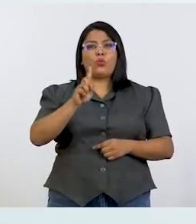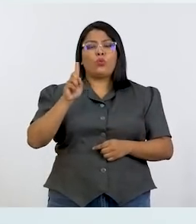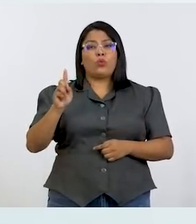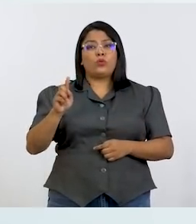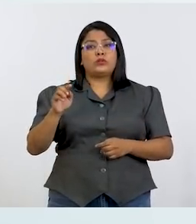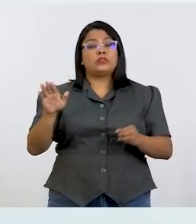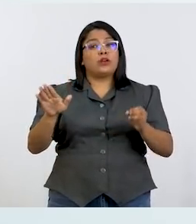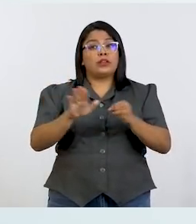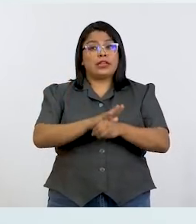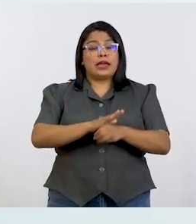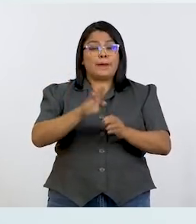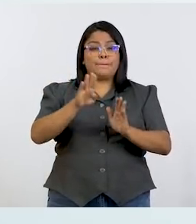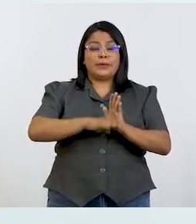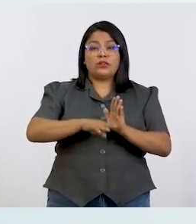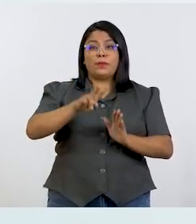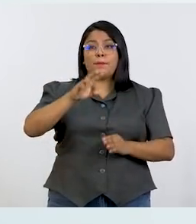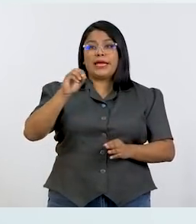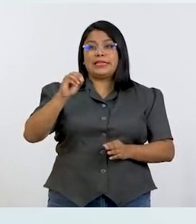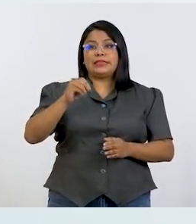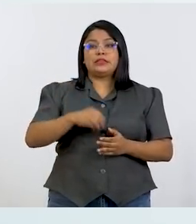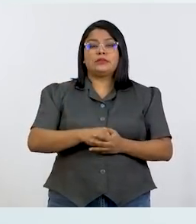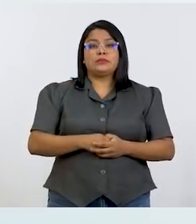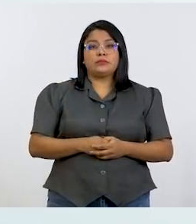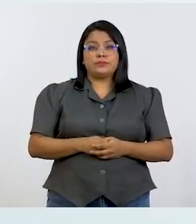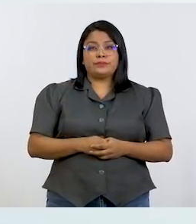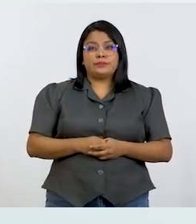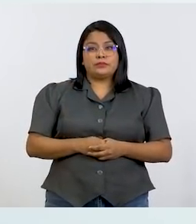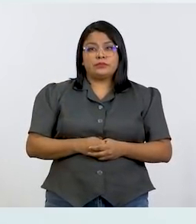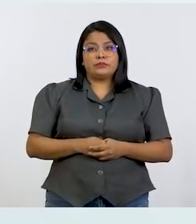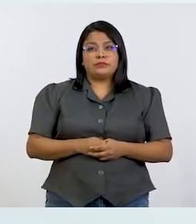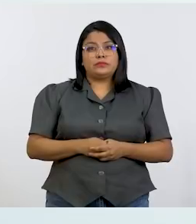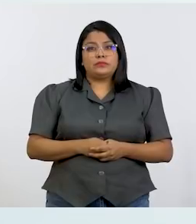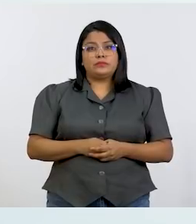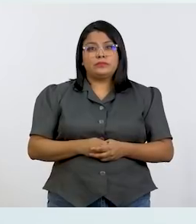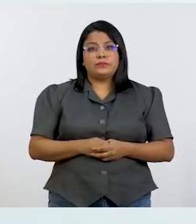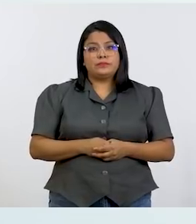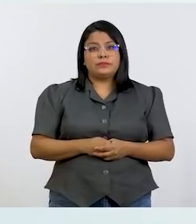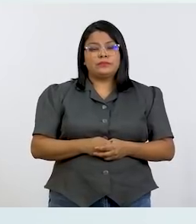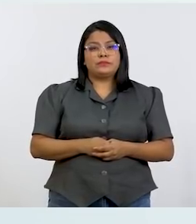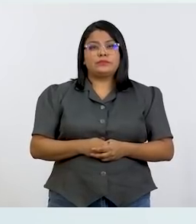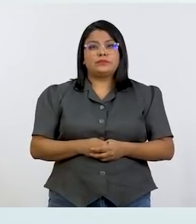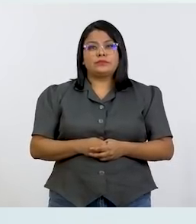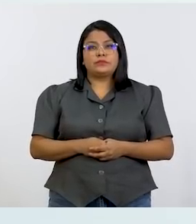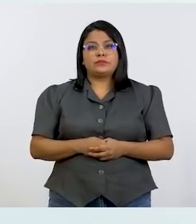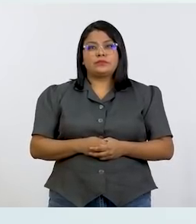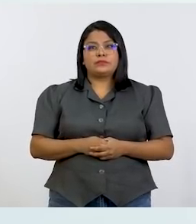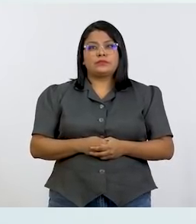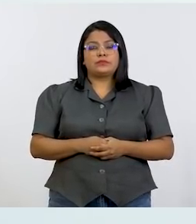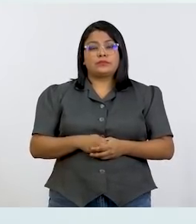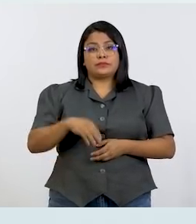sumas con números de una cifra, siempre con totales menores que 20.